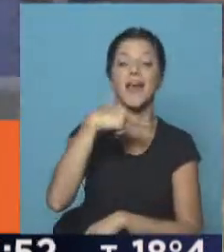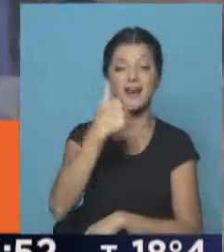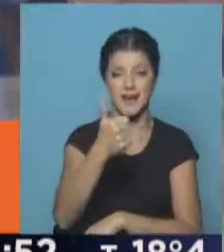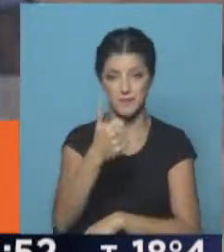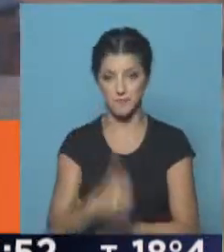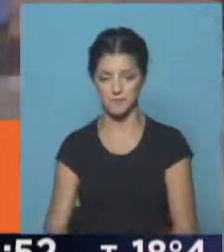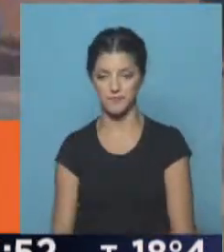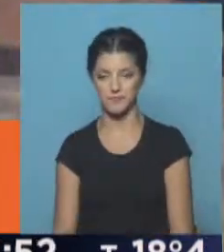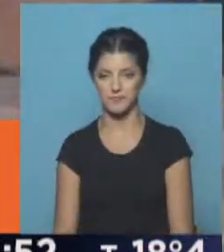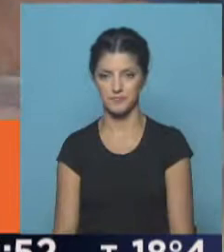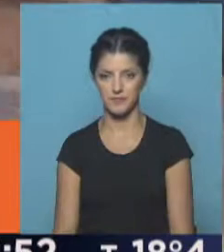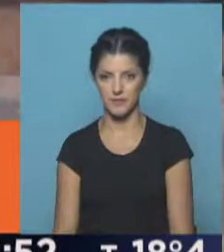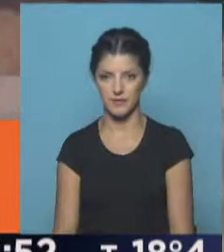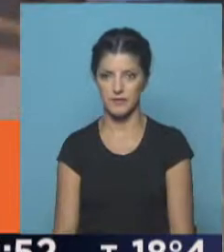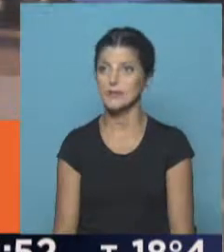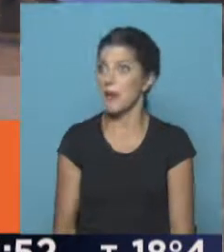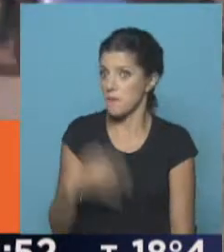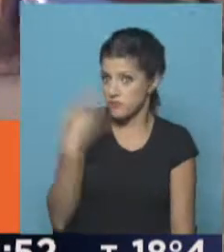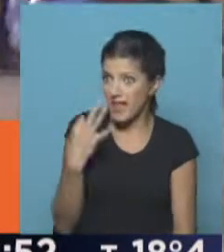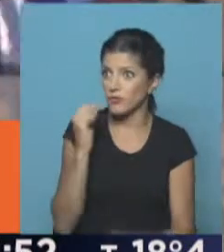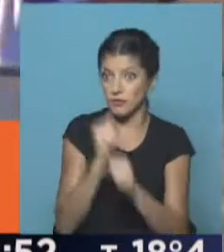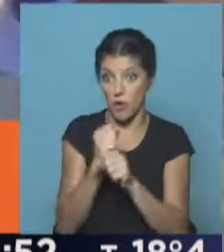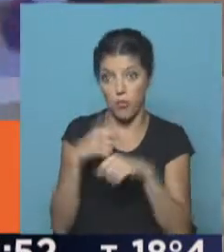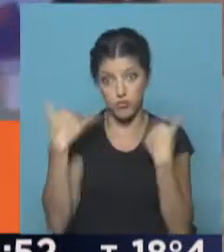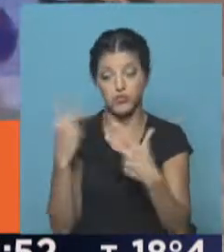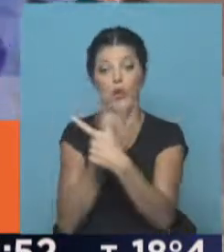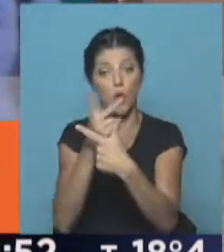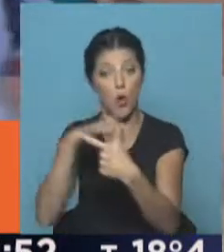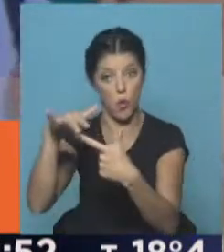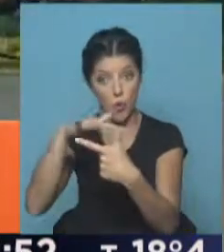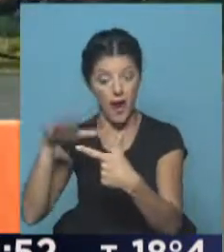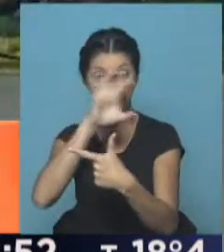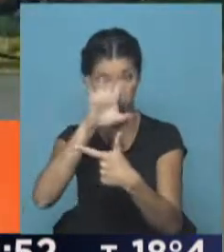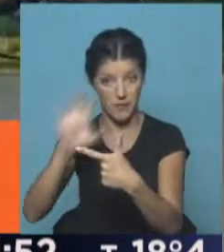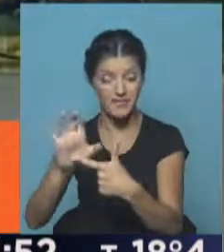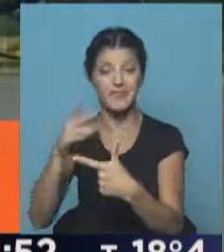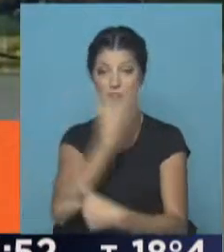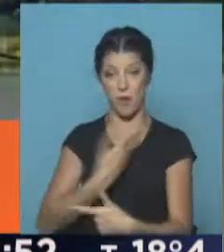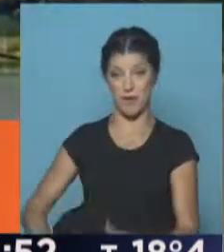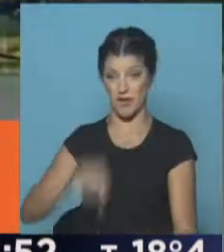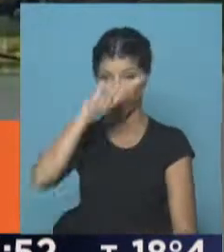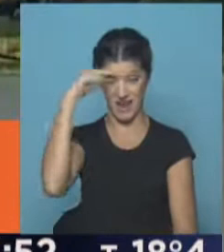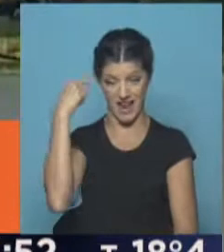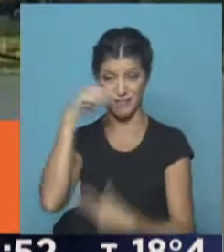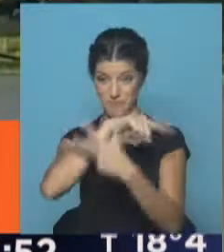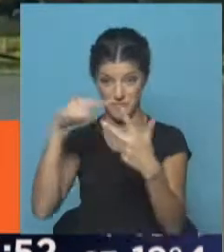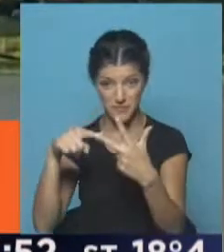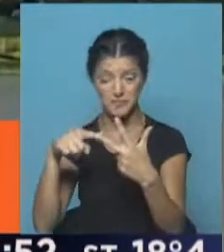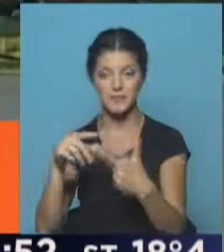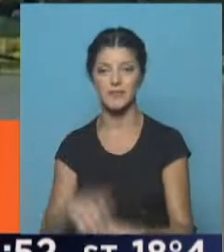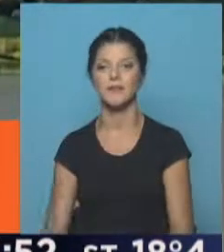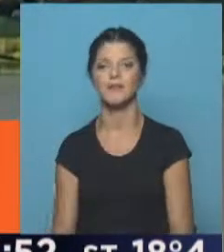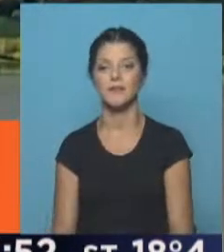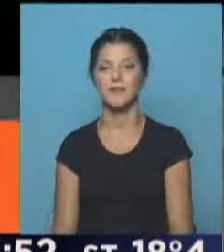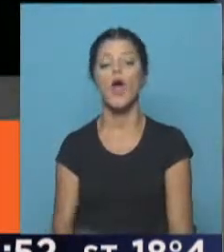que es un trabajo intenso porque son las dos ciudades, las dos provincias y el gobierno nacional. Y la verdad que hoy seguiremos